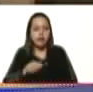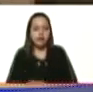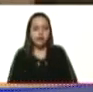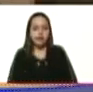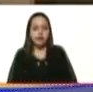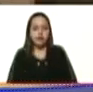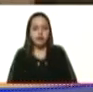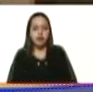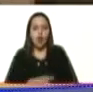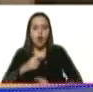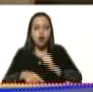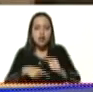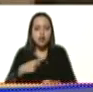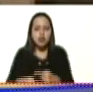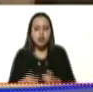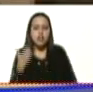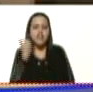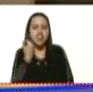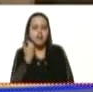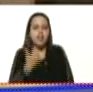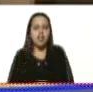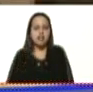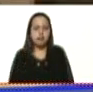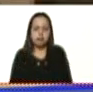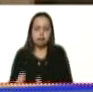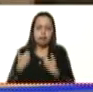producto de una enfermedad que lo atacó